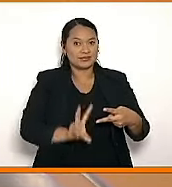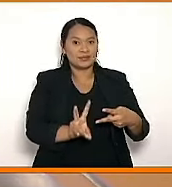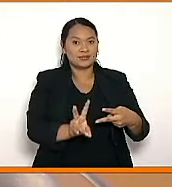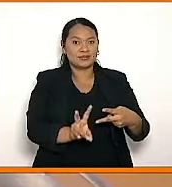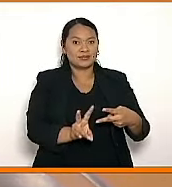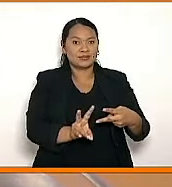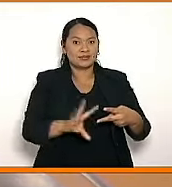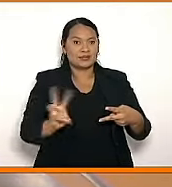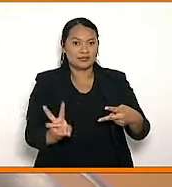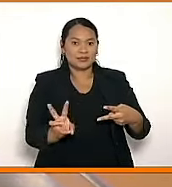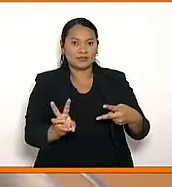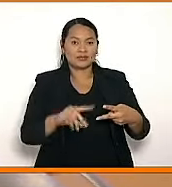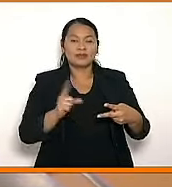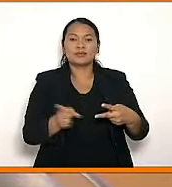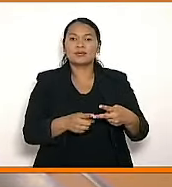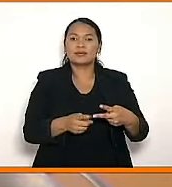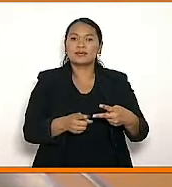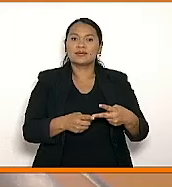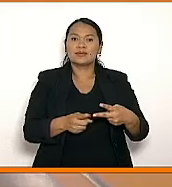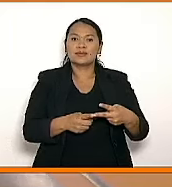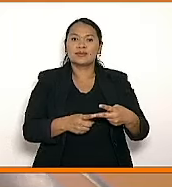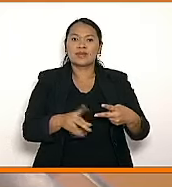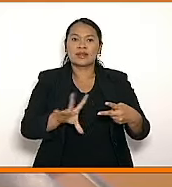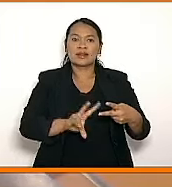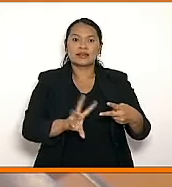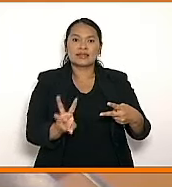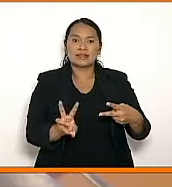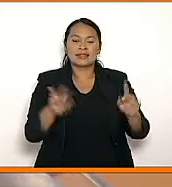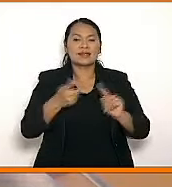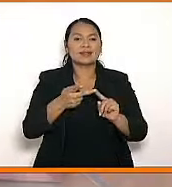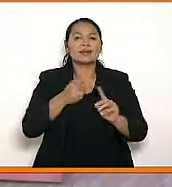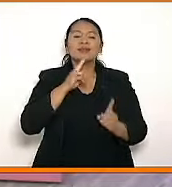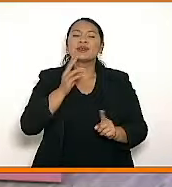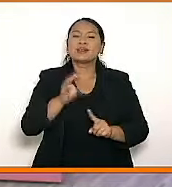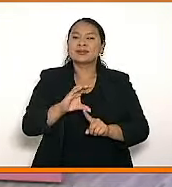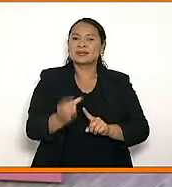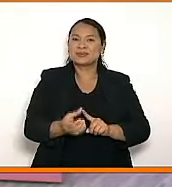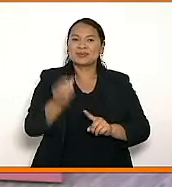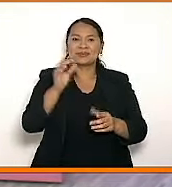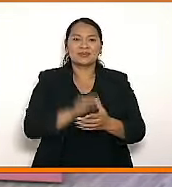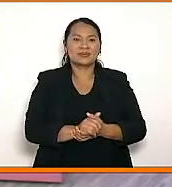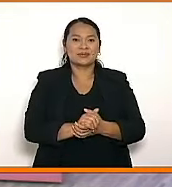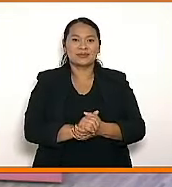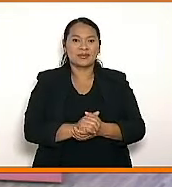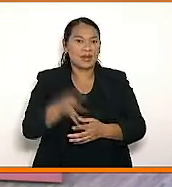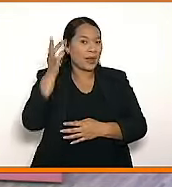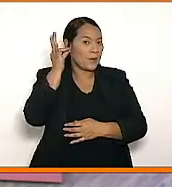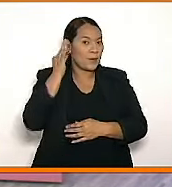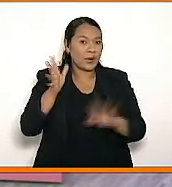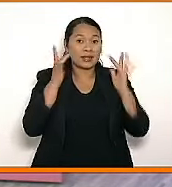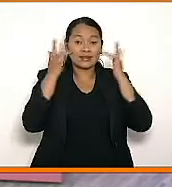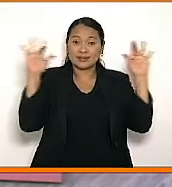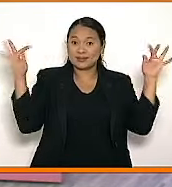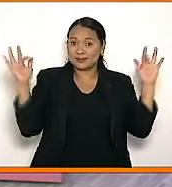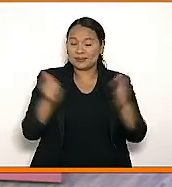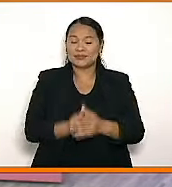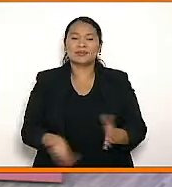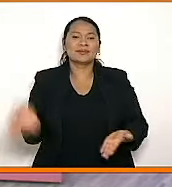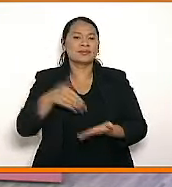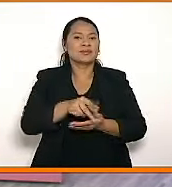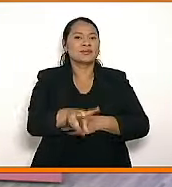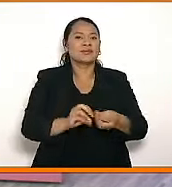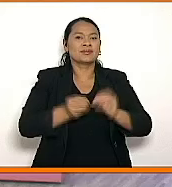este es el 6. Segundo número ganador, 76, con su catrachada la chela. Con mucho gusto te repito los